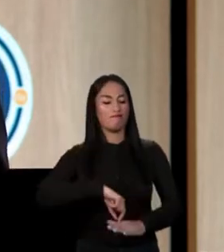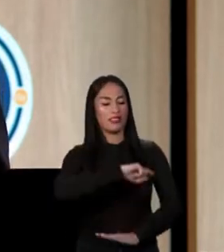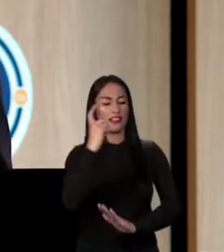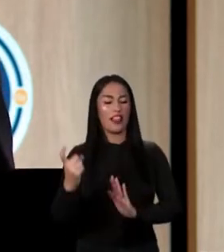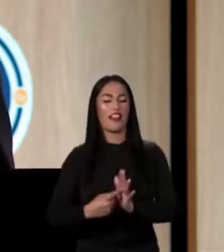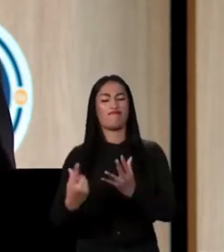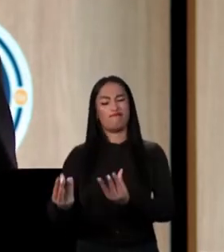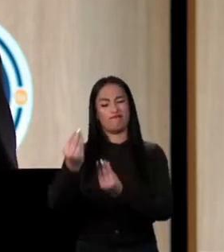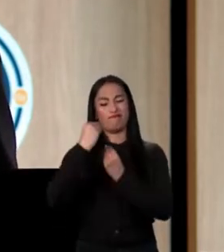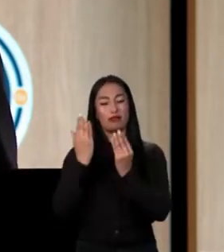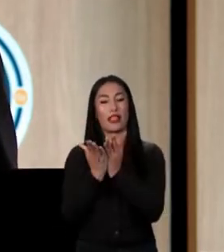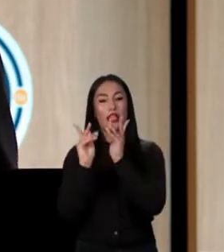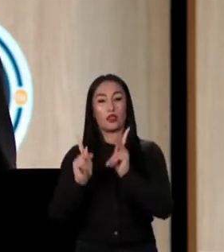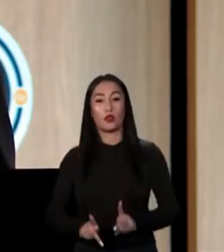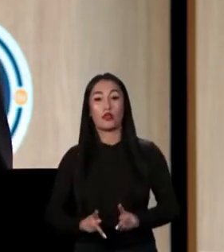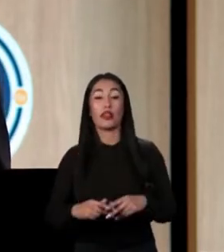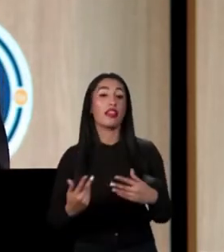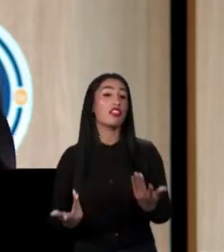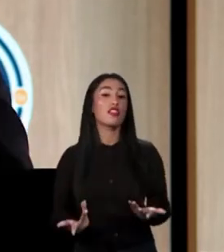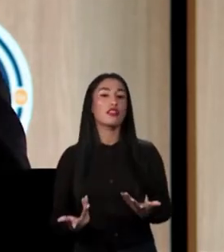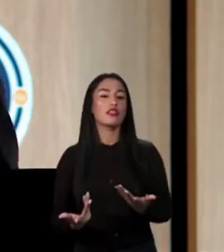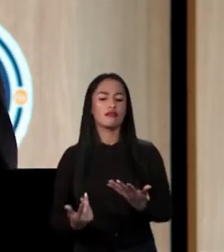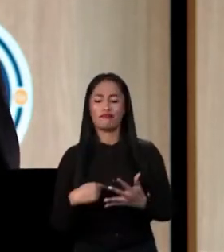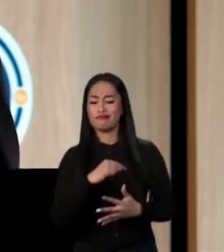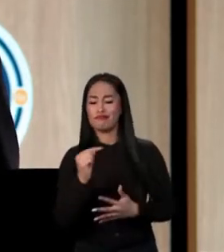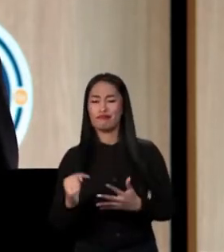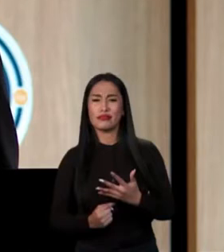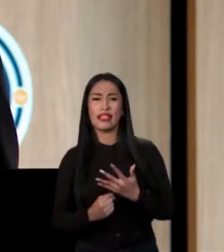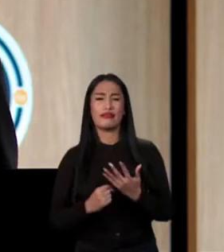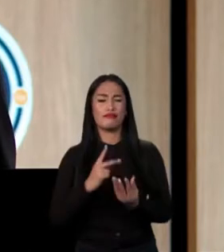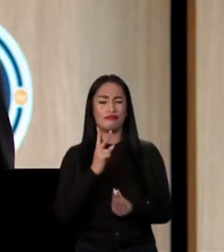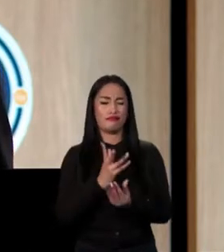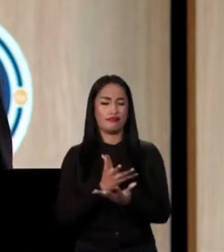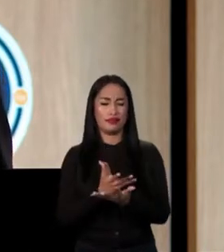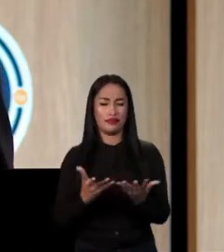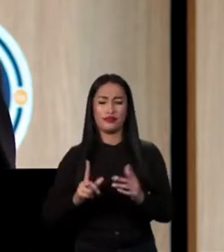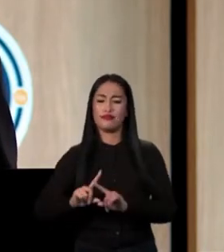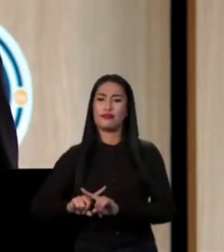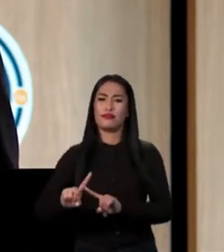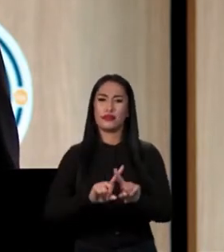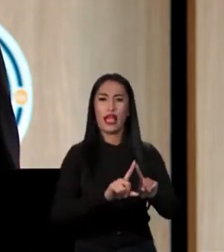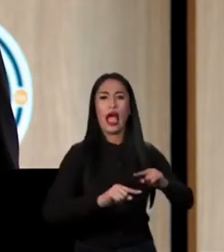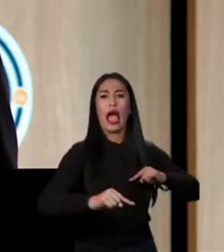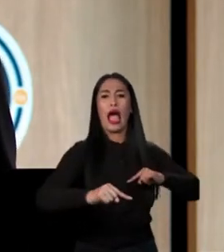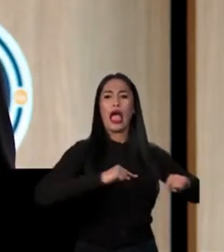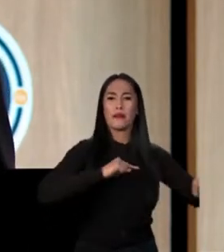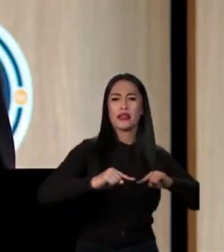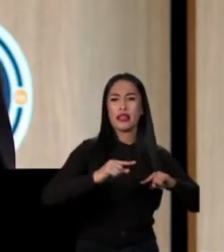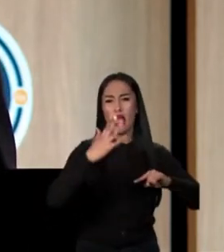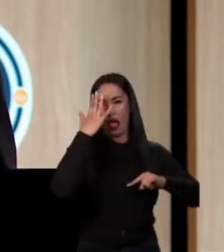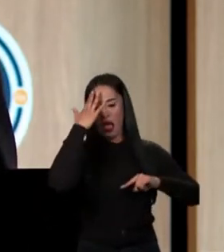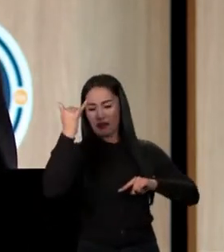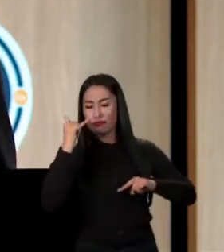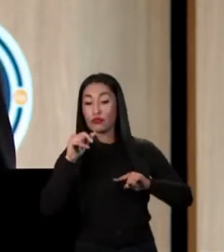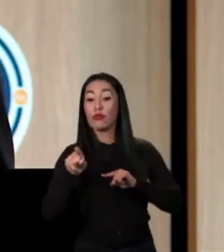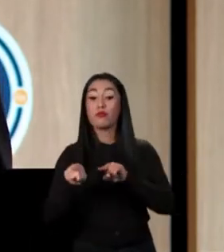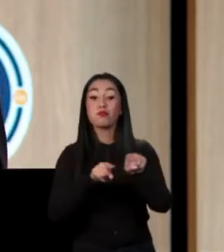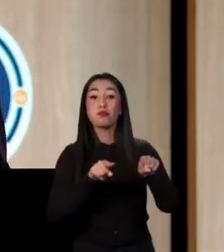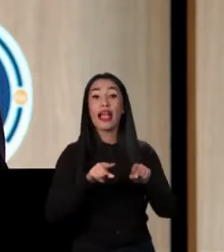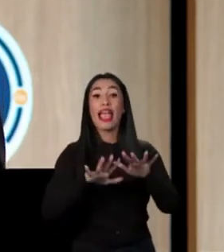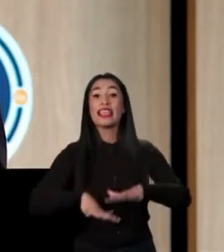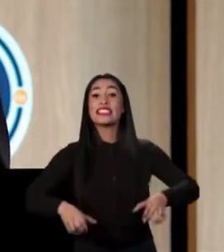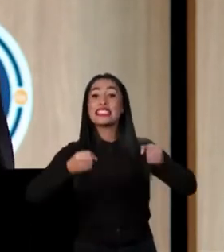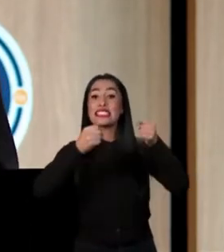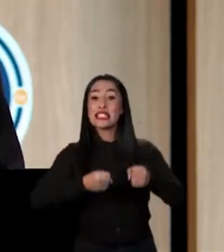el cual incluye su esquema inter sedes que logra la articulación administrativa y académica de todas sus sedes